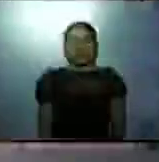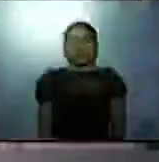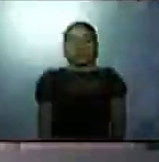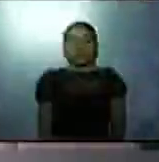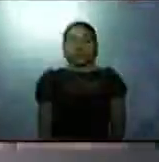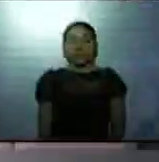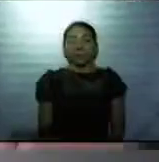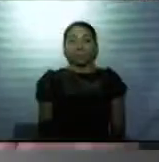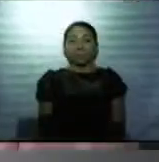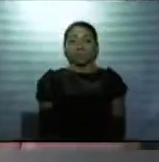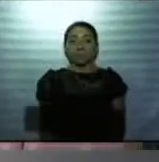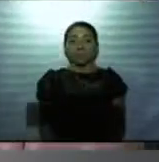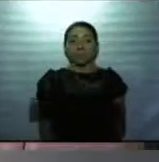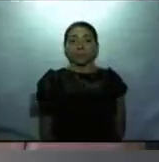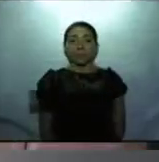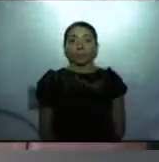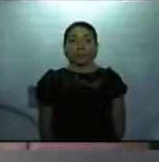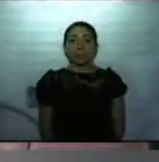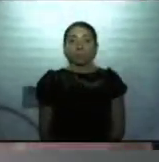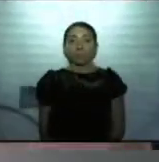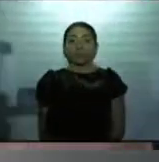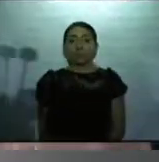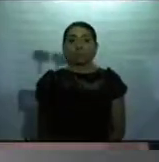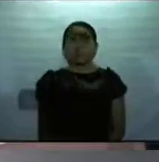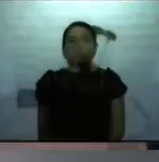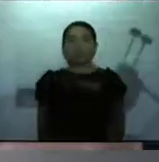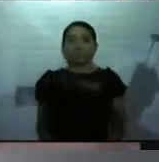también vamos a gobernar.